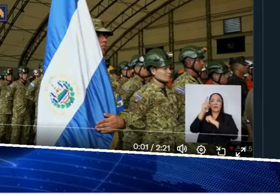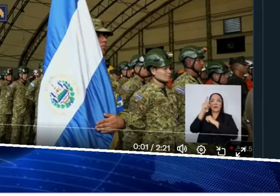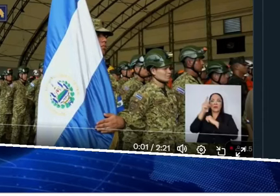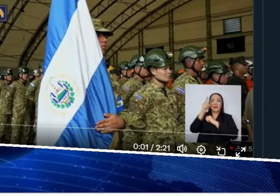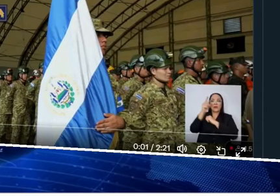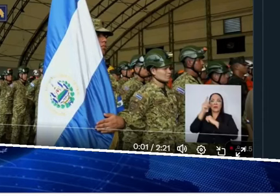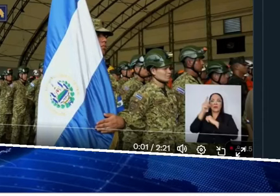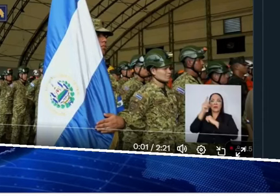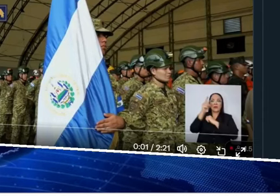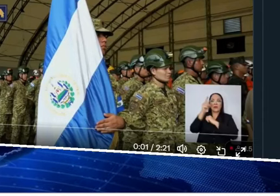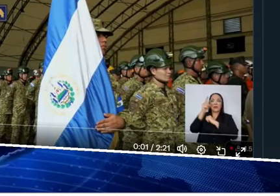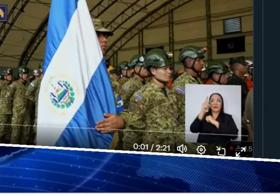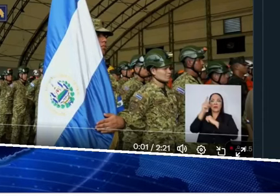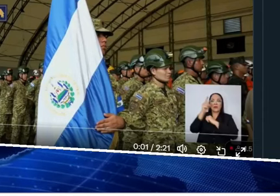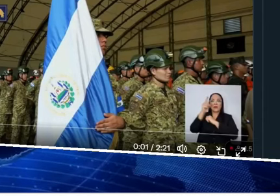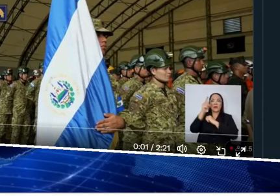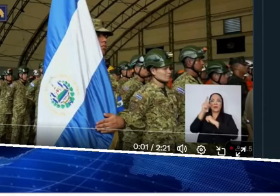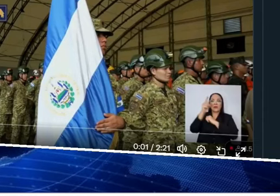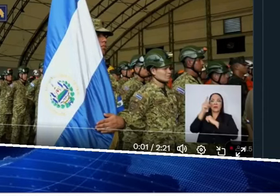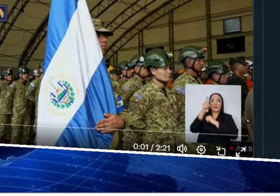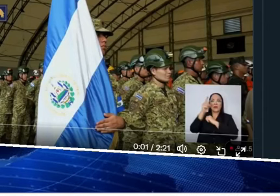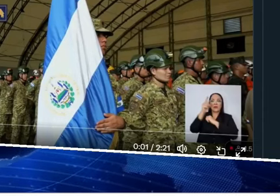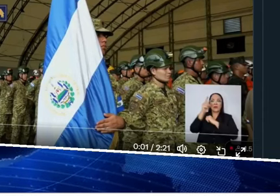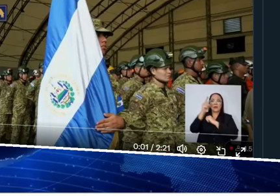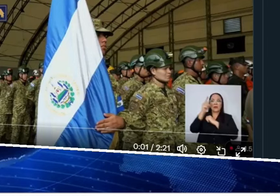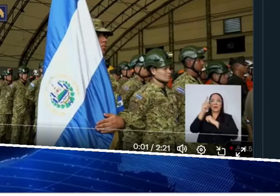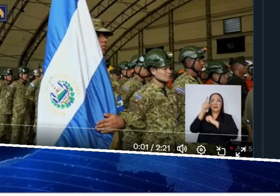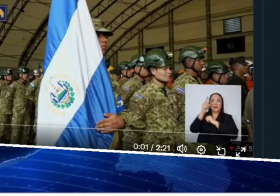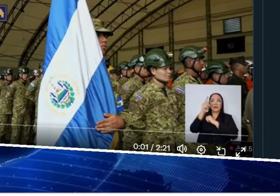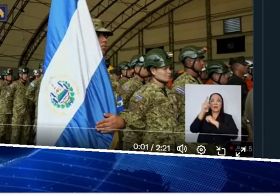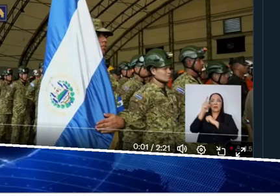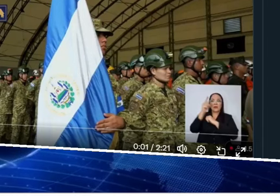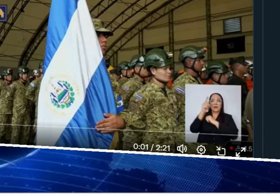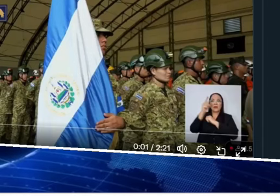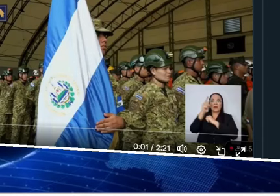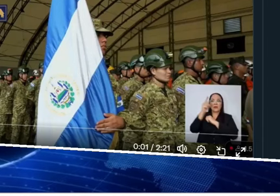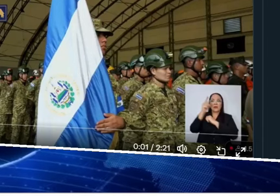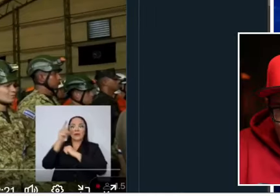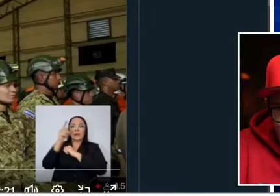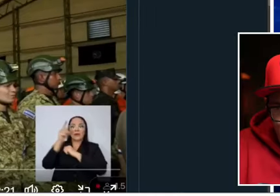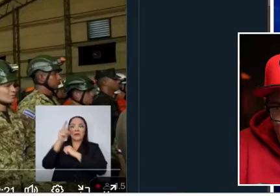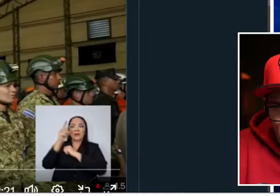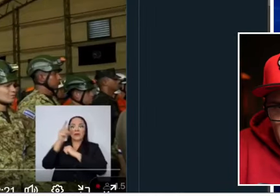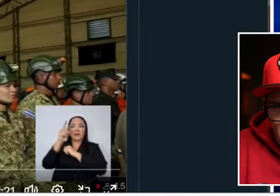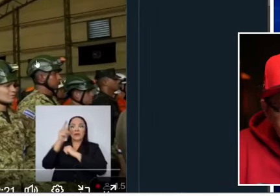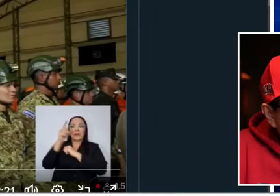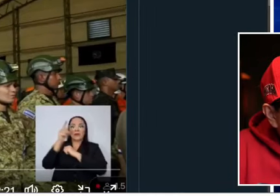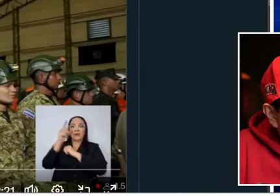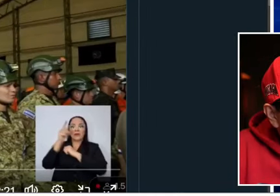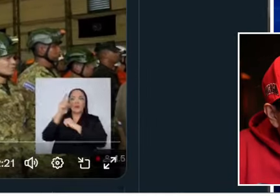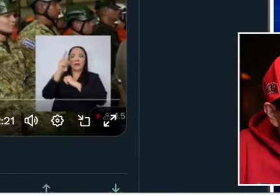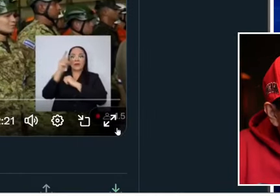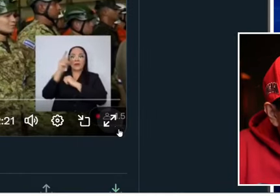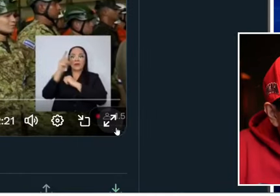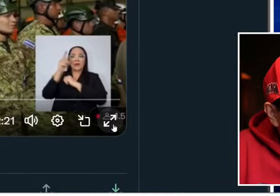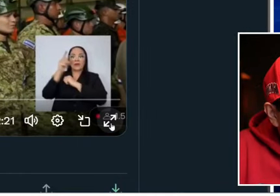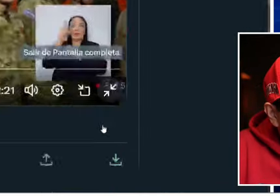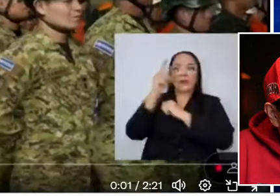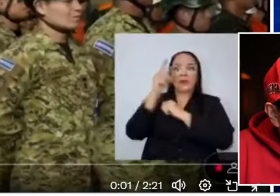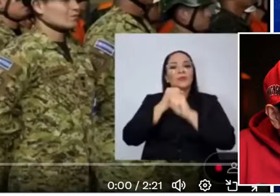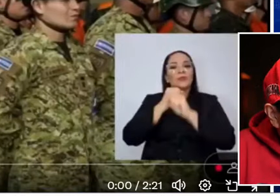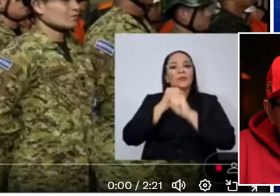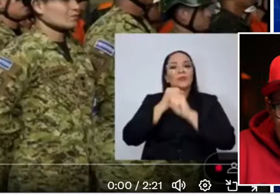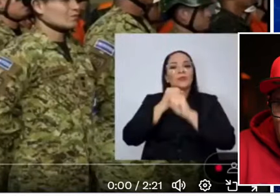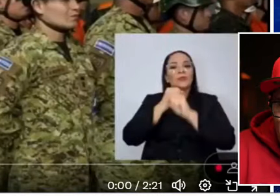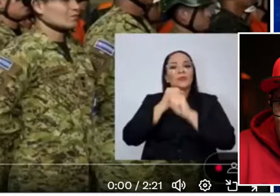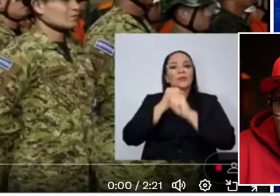con honores y todo, ¿verdad? Así es que veamos acá lo que él les mencionaba, mis amigos. Vamos a escuchar estas palabras que él